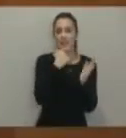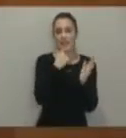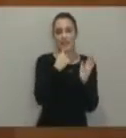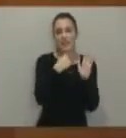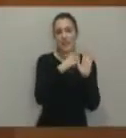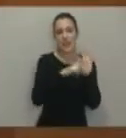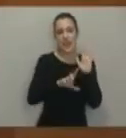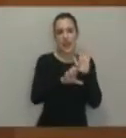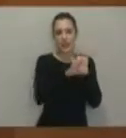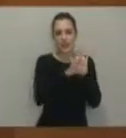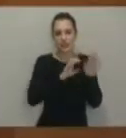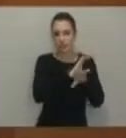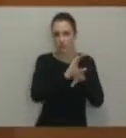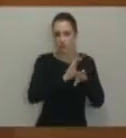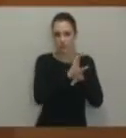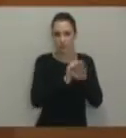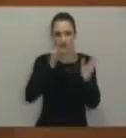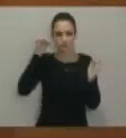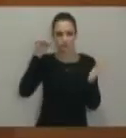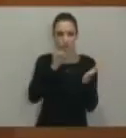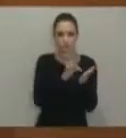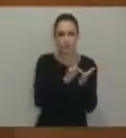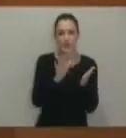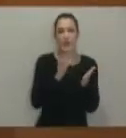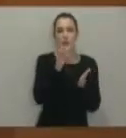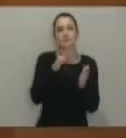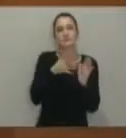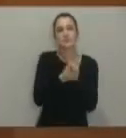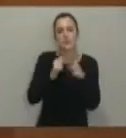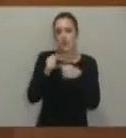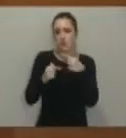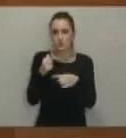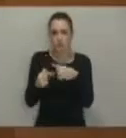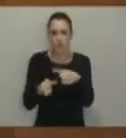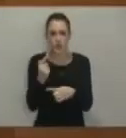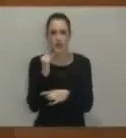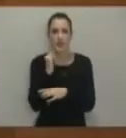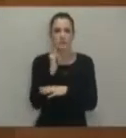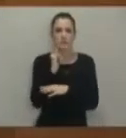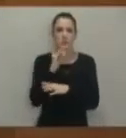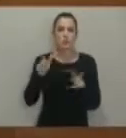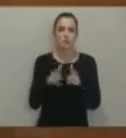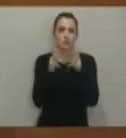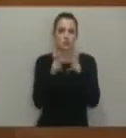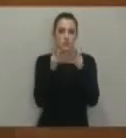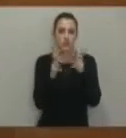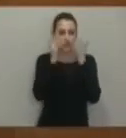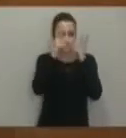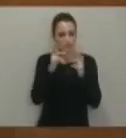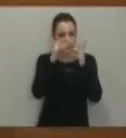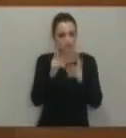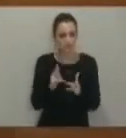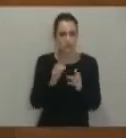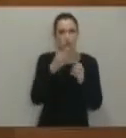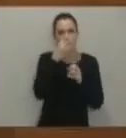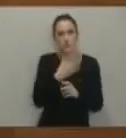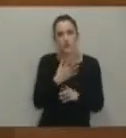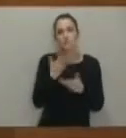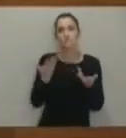la Consejería y la que, en consecuencia, contabilizan las entidades sociales. Pues bien, en una de las líneas licitadas, por ejemplo,